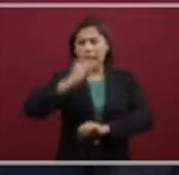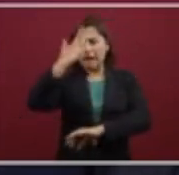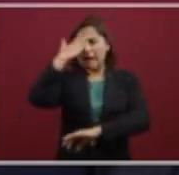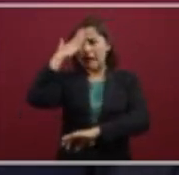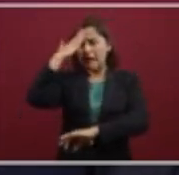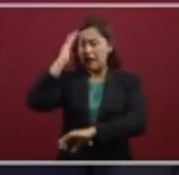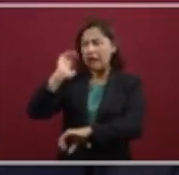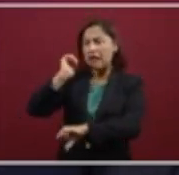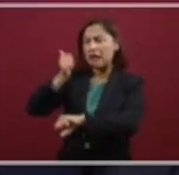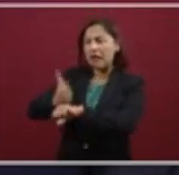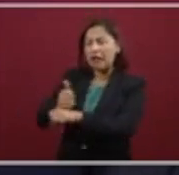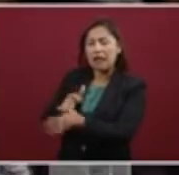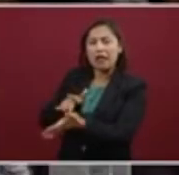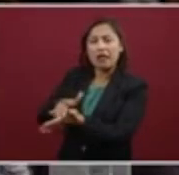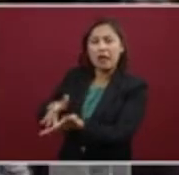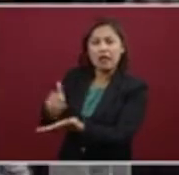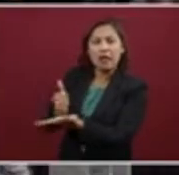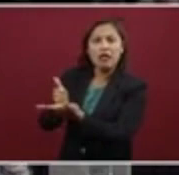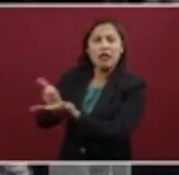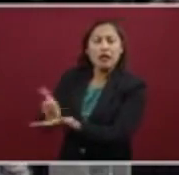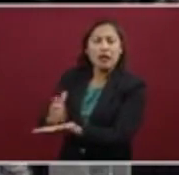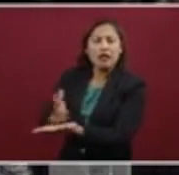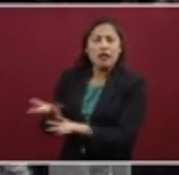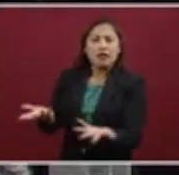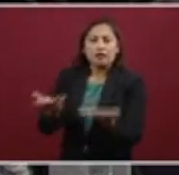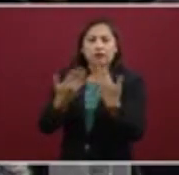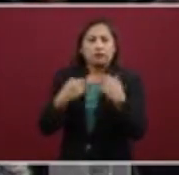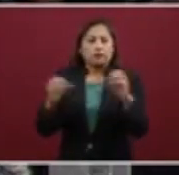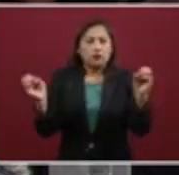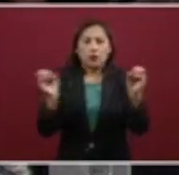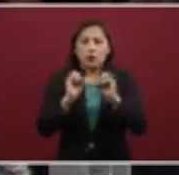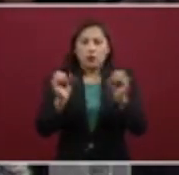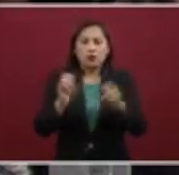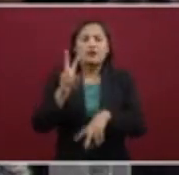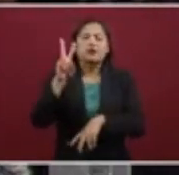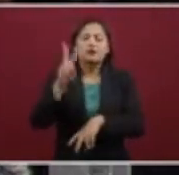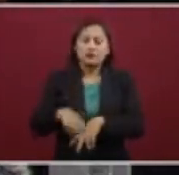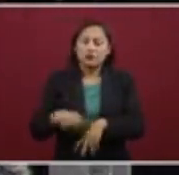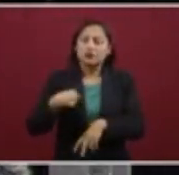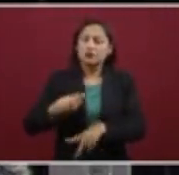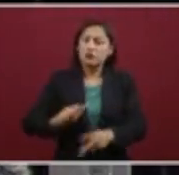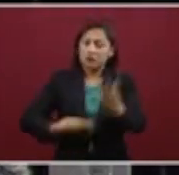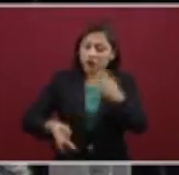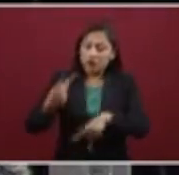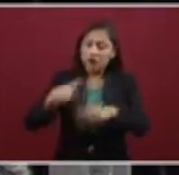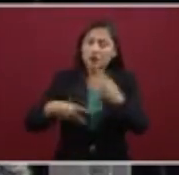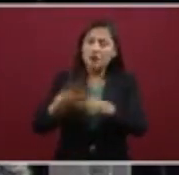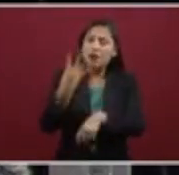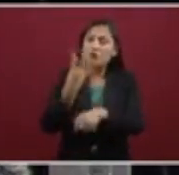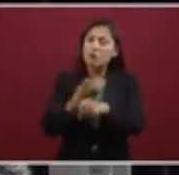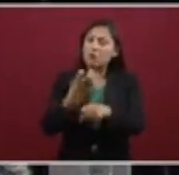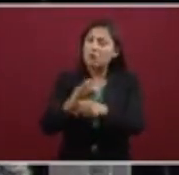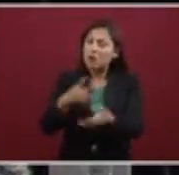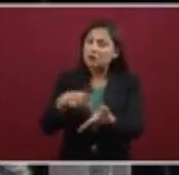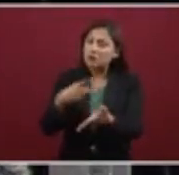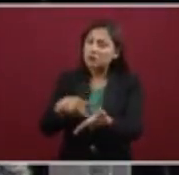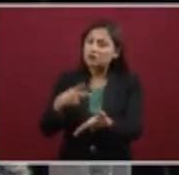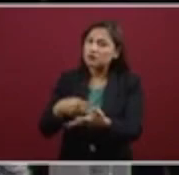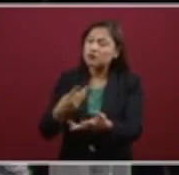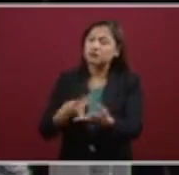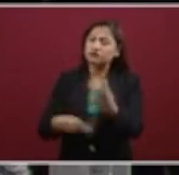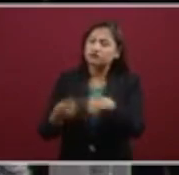en ese caso. Es la cuarta vez que vengo a su conferencia después de estos últimos